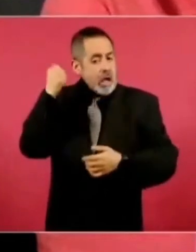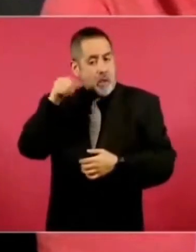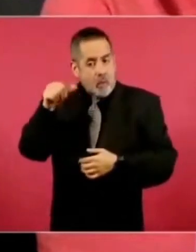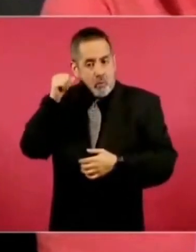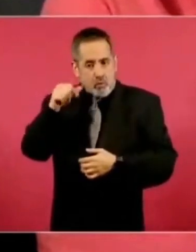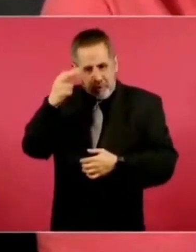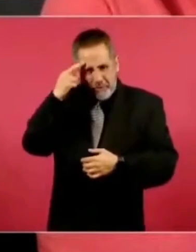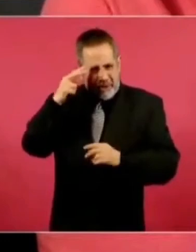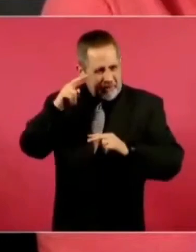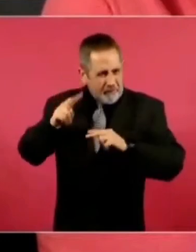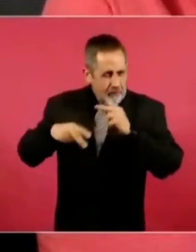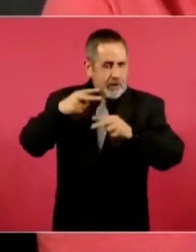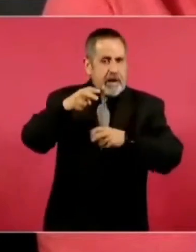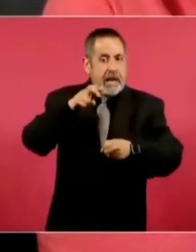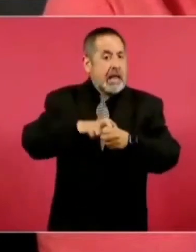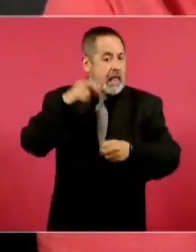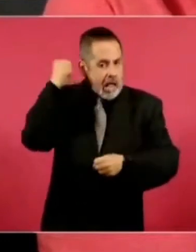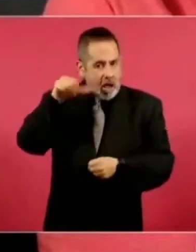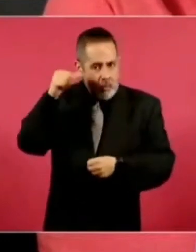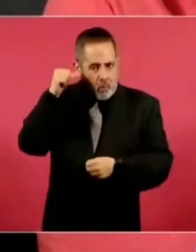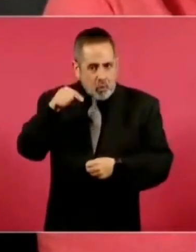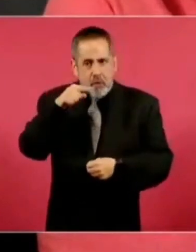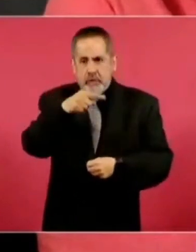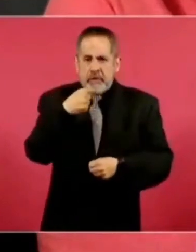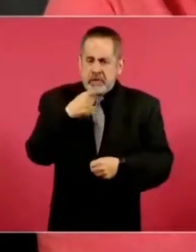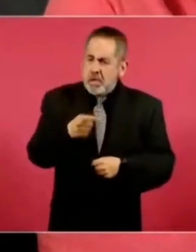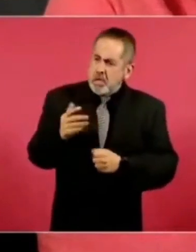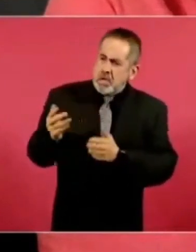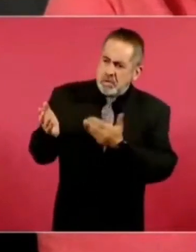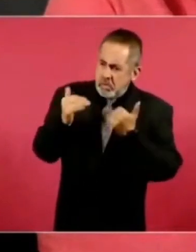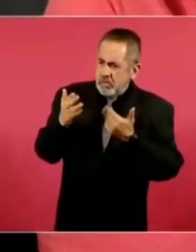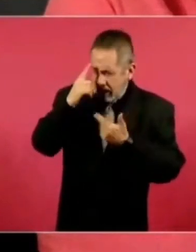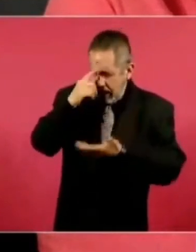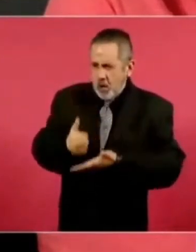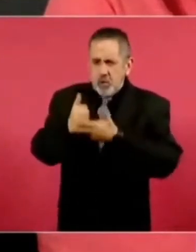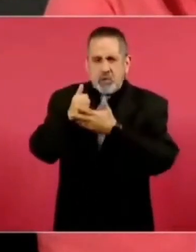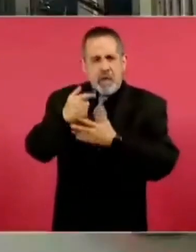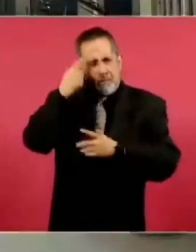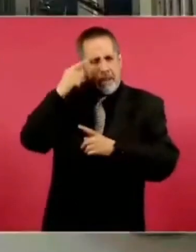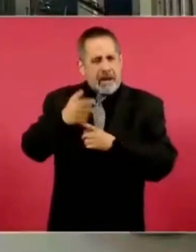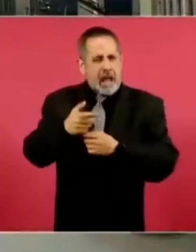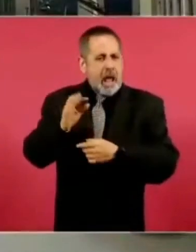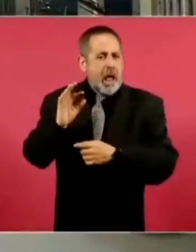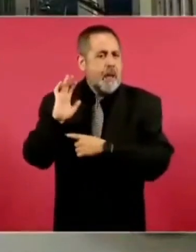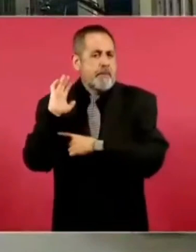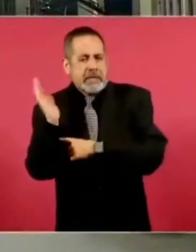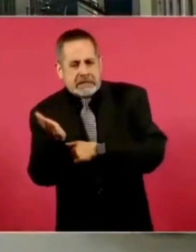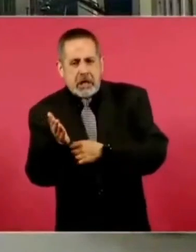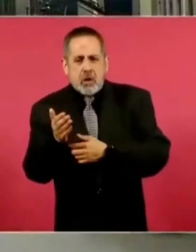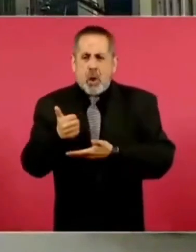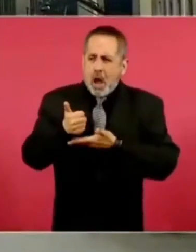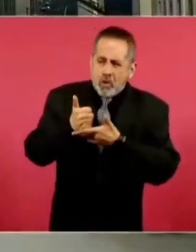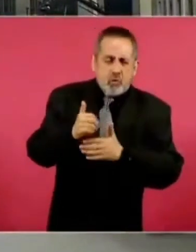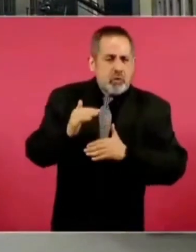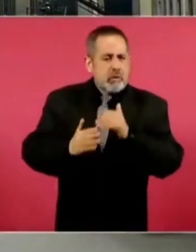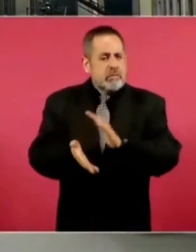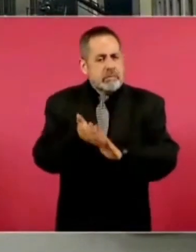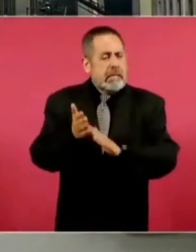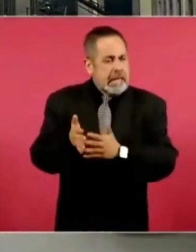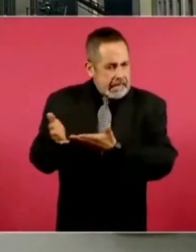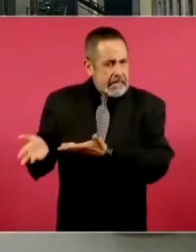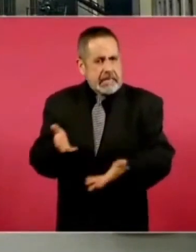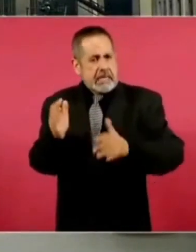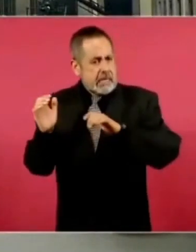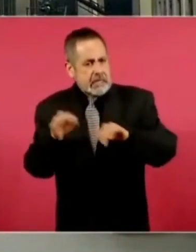a las conferencias allá en Acapulco, pues decían que le hacían falta palaperos, le hacía falta gente, mano de obra, pero